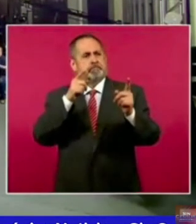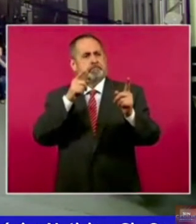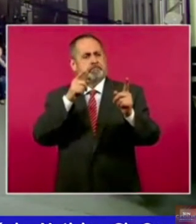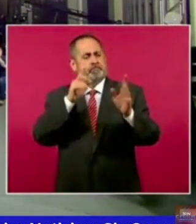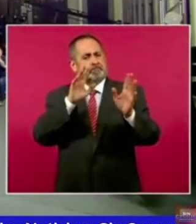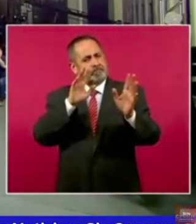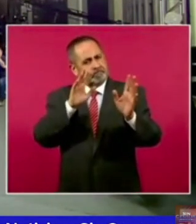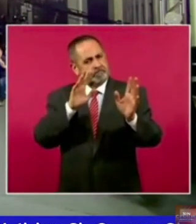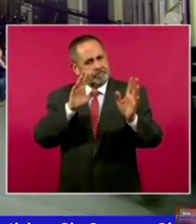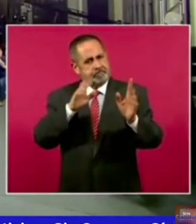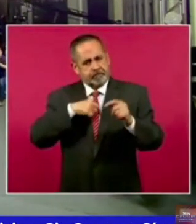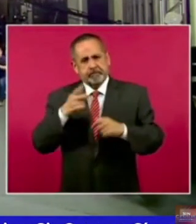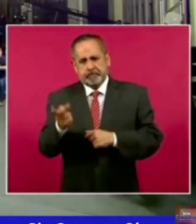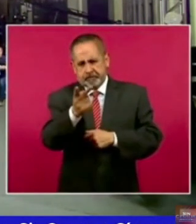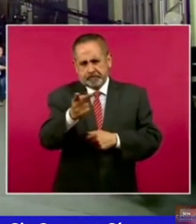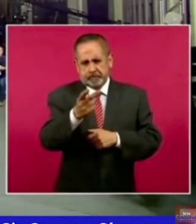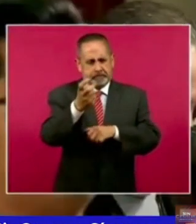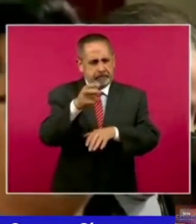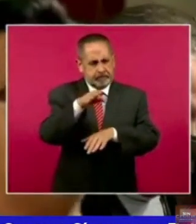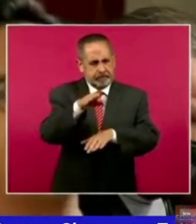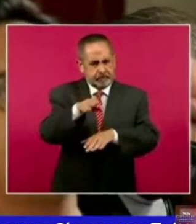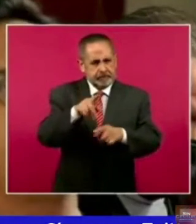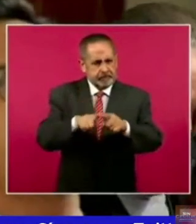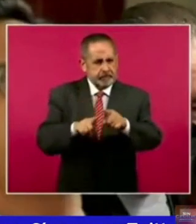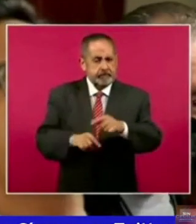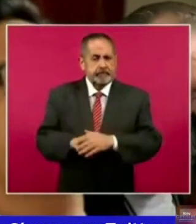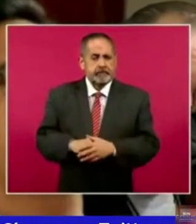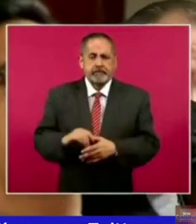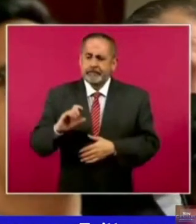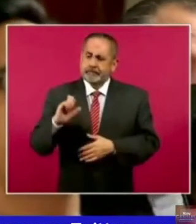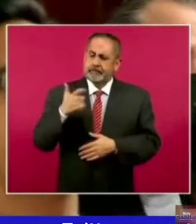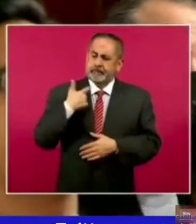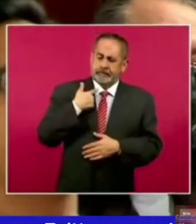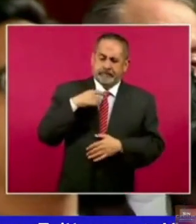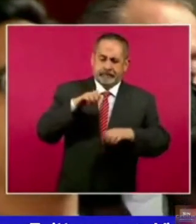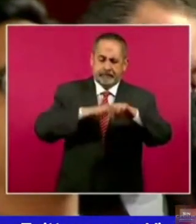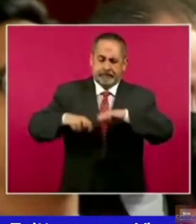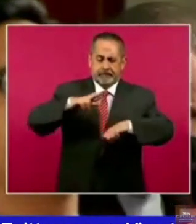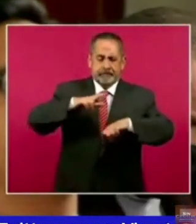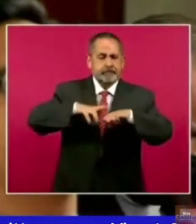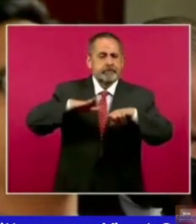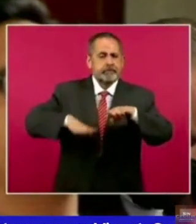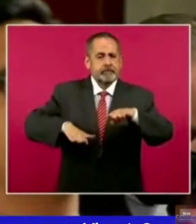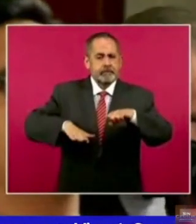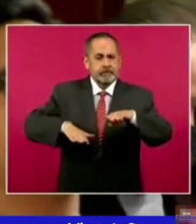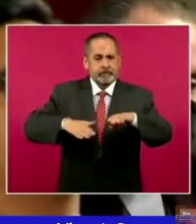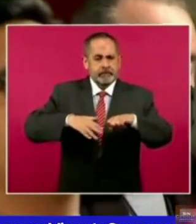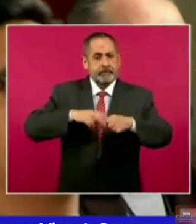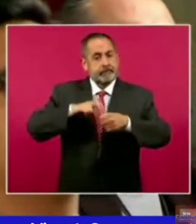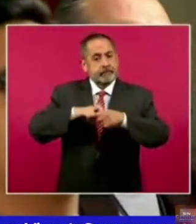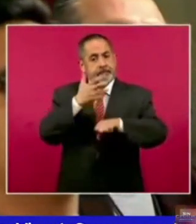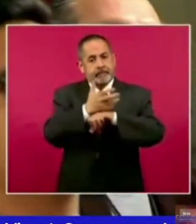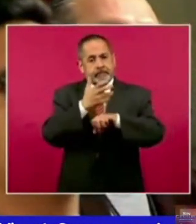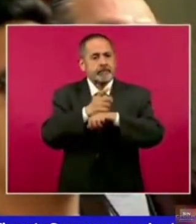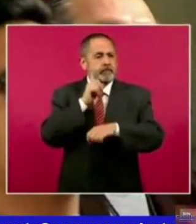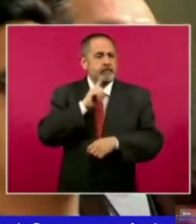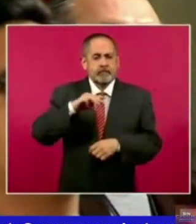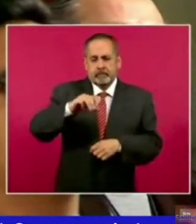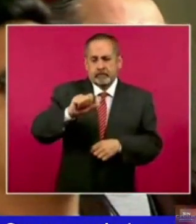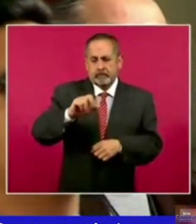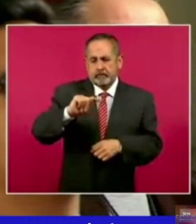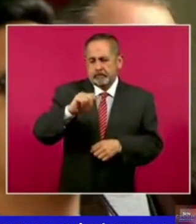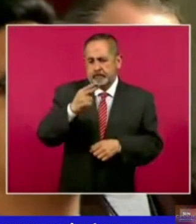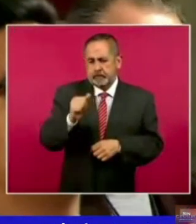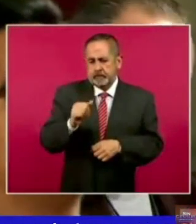mi pregunta en torno a este tema, la ex embajadora de nuestro país en Estados Unidos, Marta